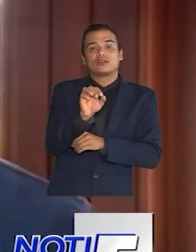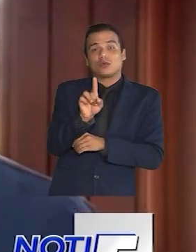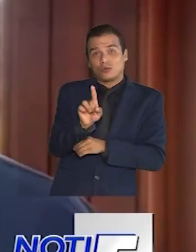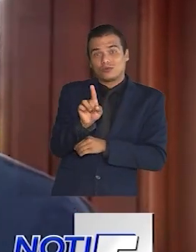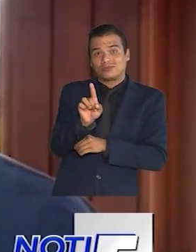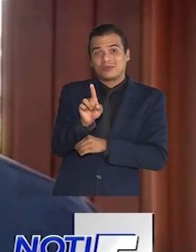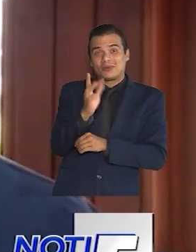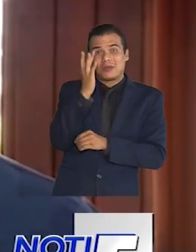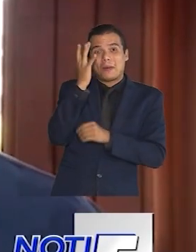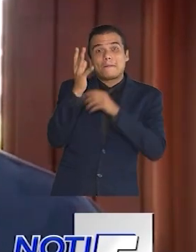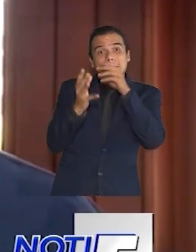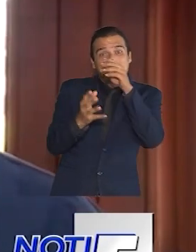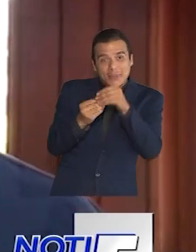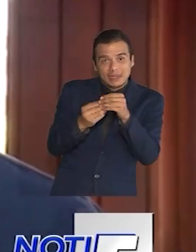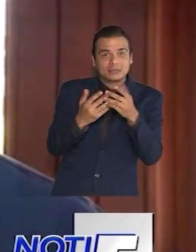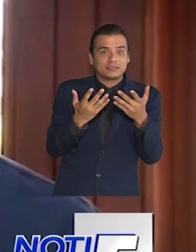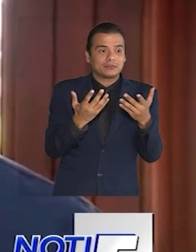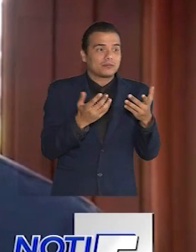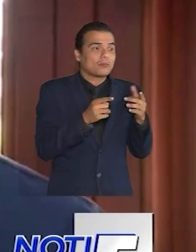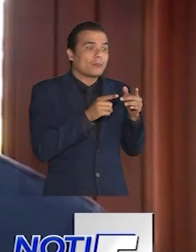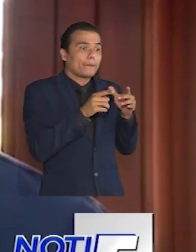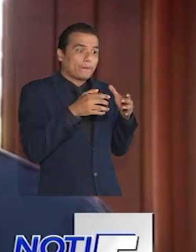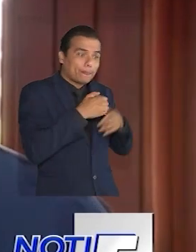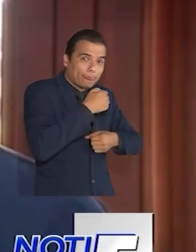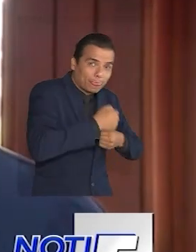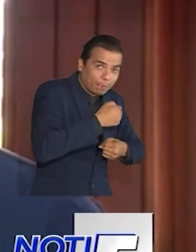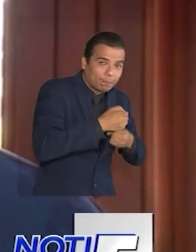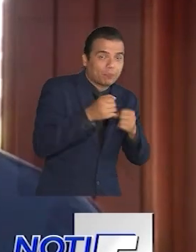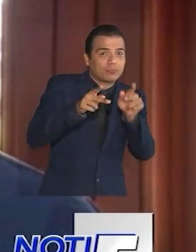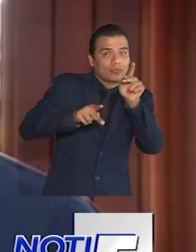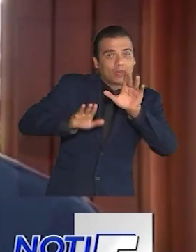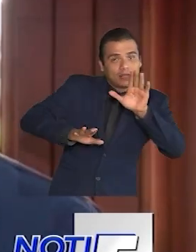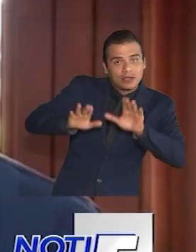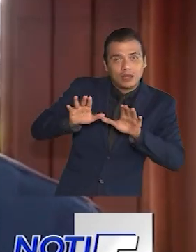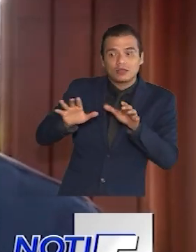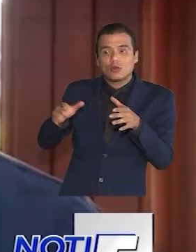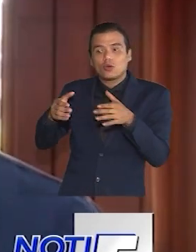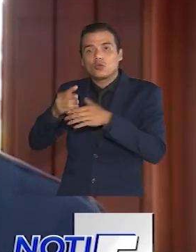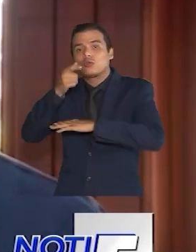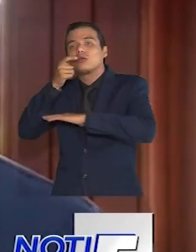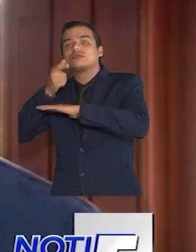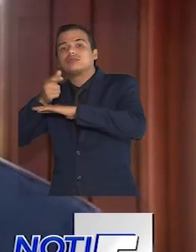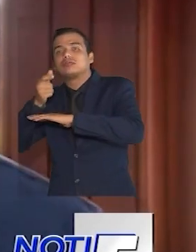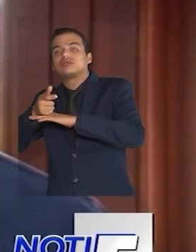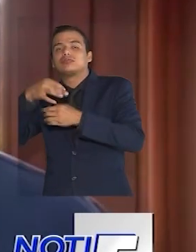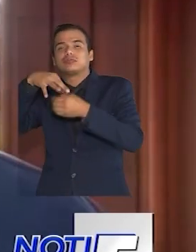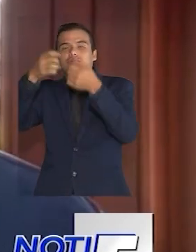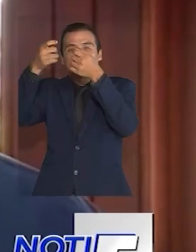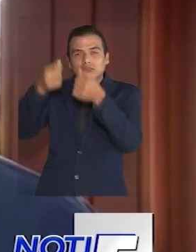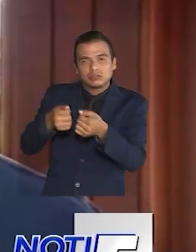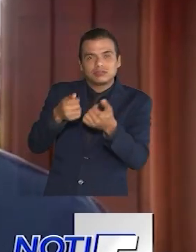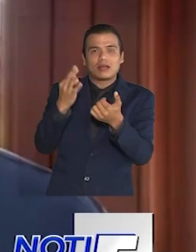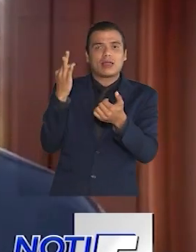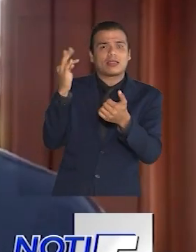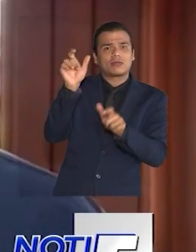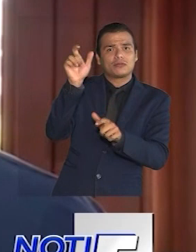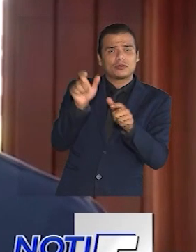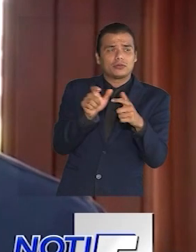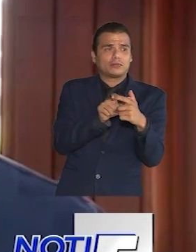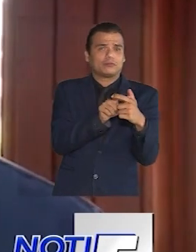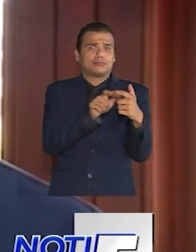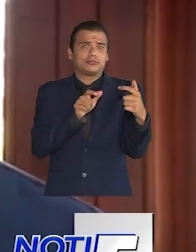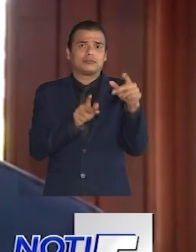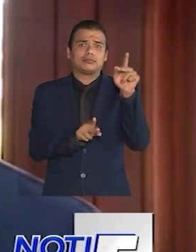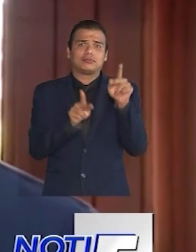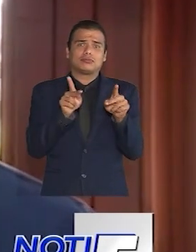entre candidatos, funcionarios, comisiones escrutadoras, testigos electorales, que se podría acercar a 3.000